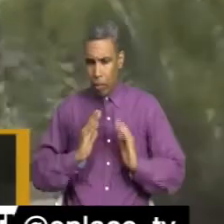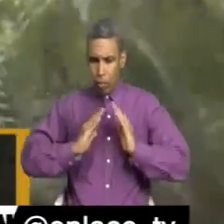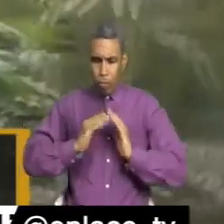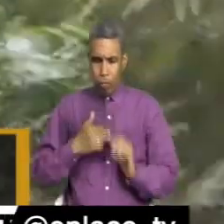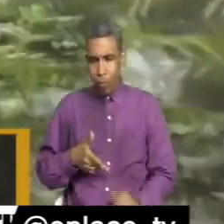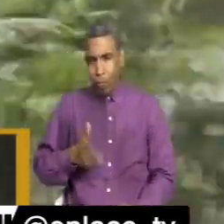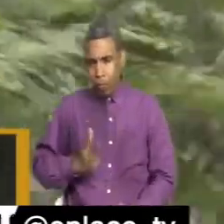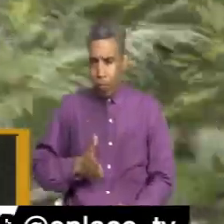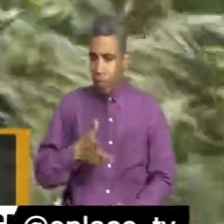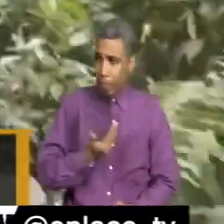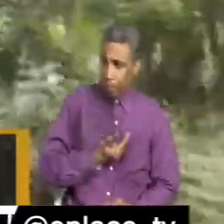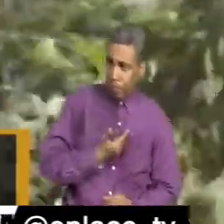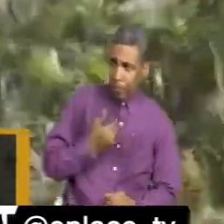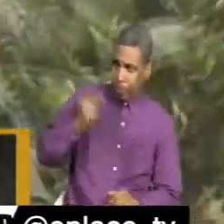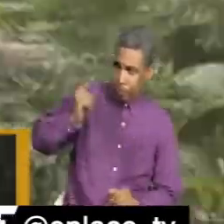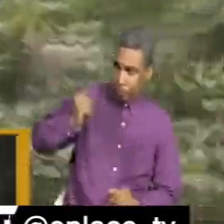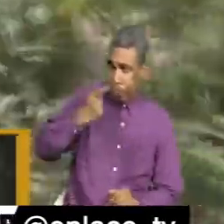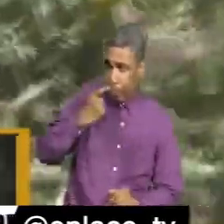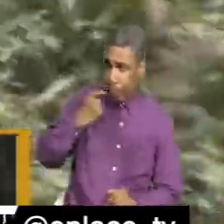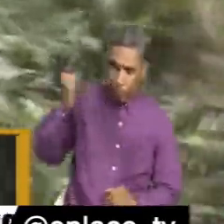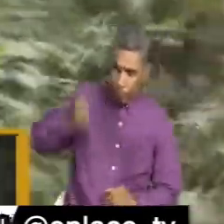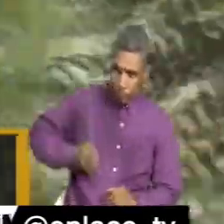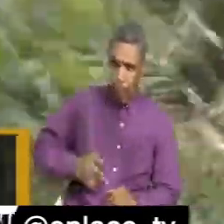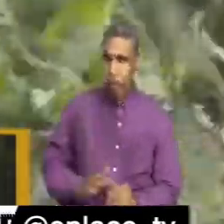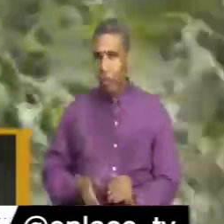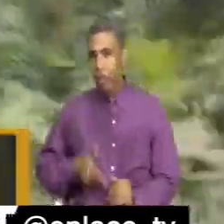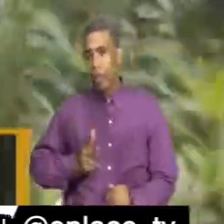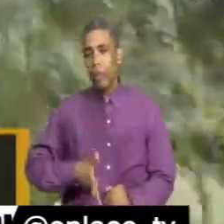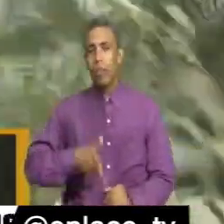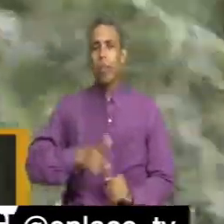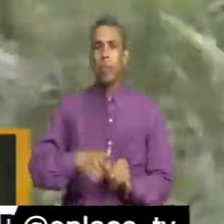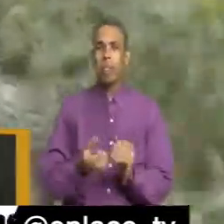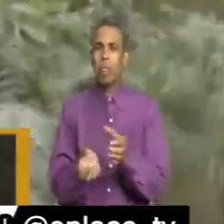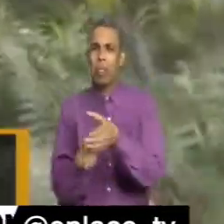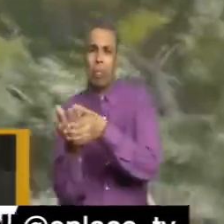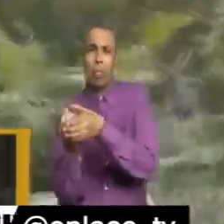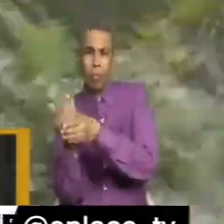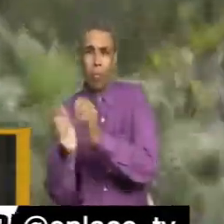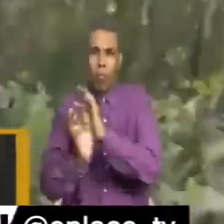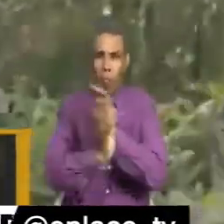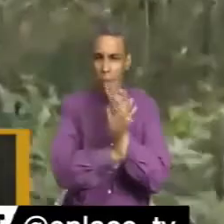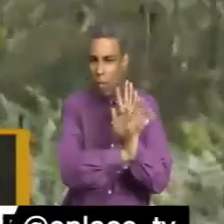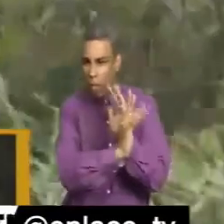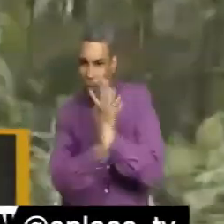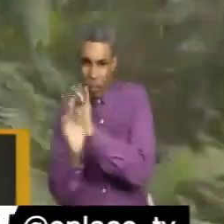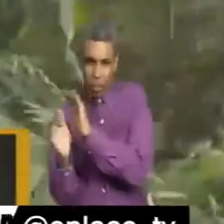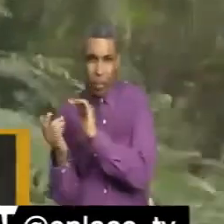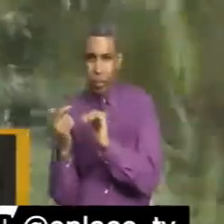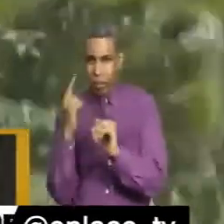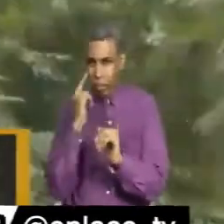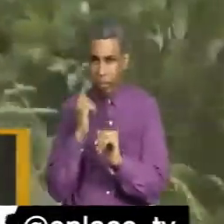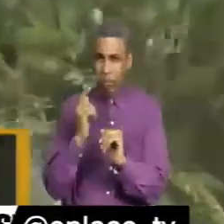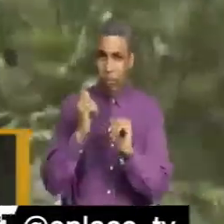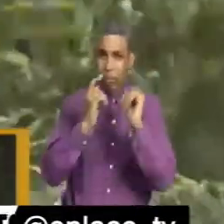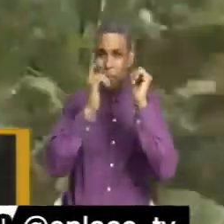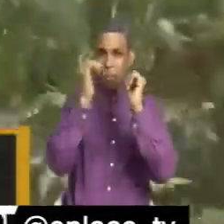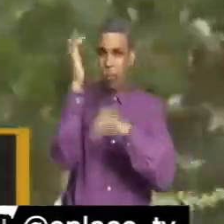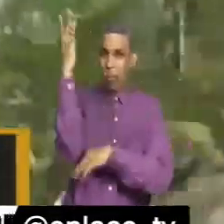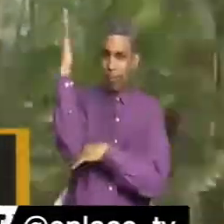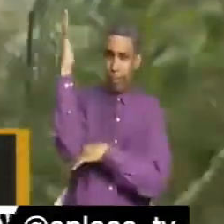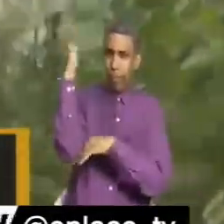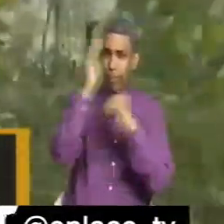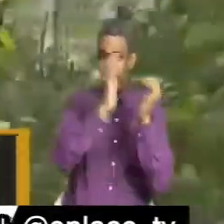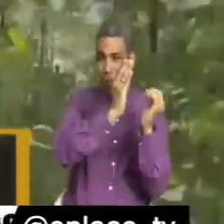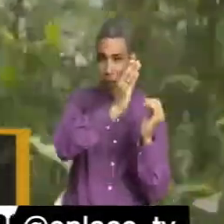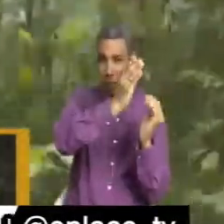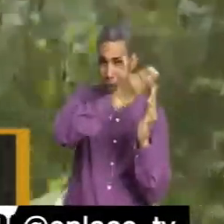había dicho el papá, en un sitio donde hay un poco de matas y hierbas, hay unos cultivos de plátano. El paciente, al ir pasando